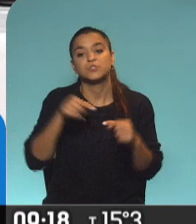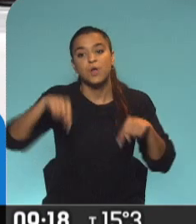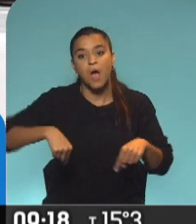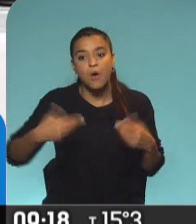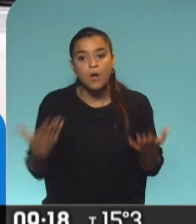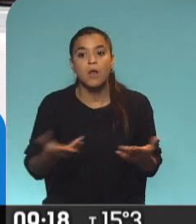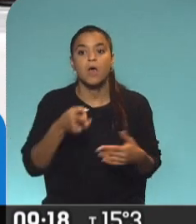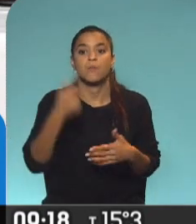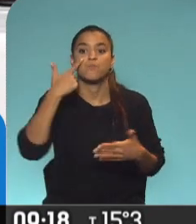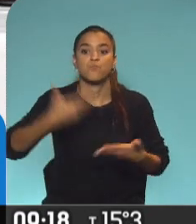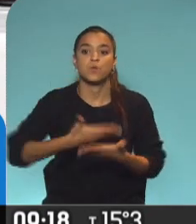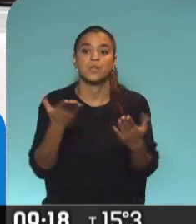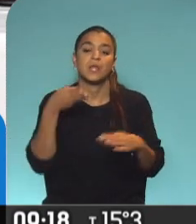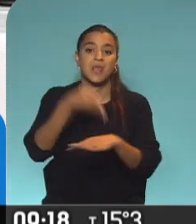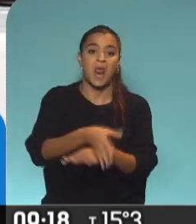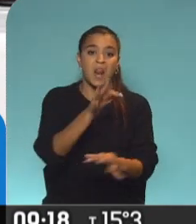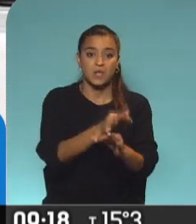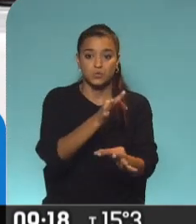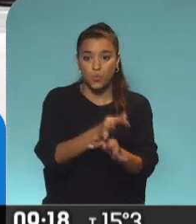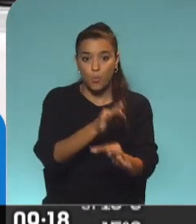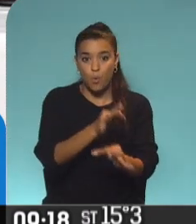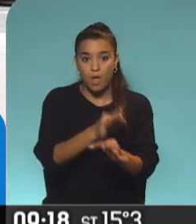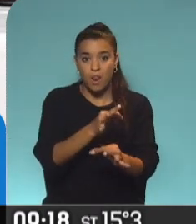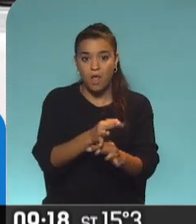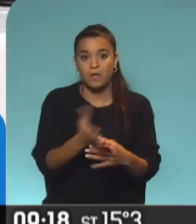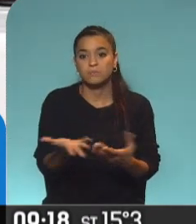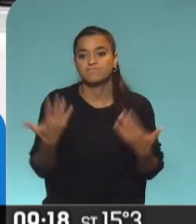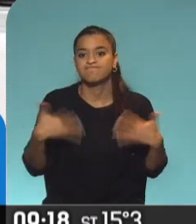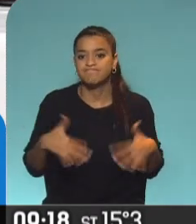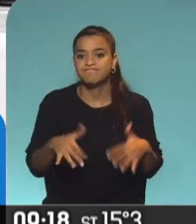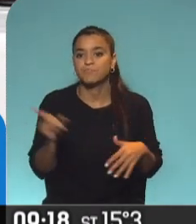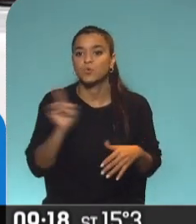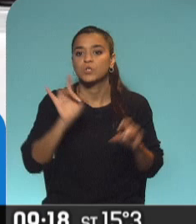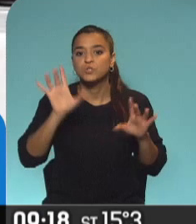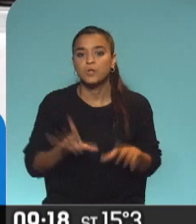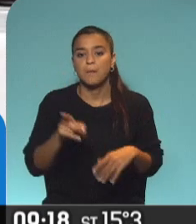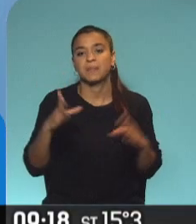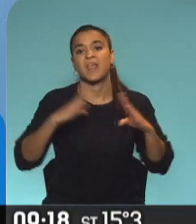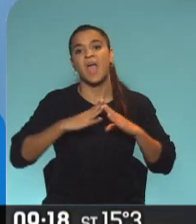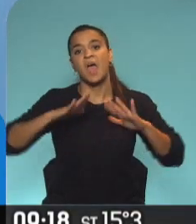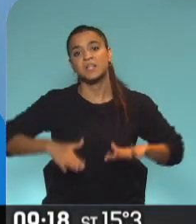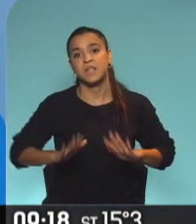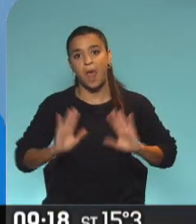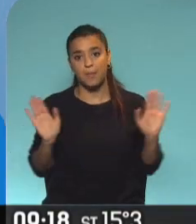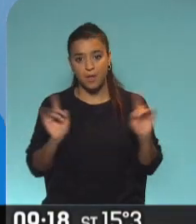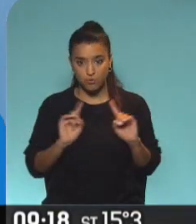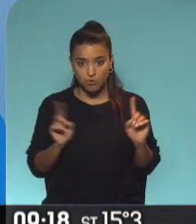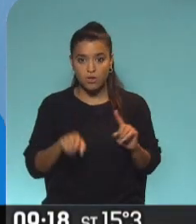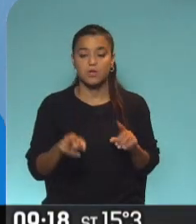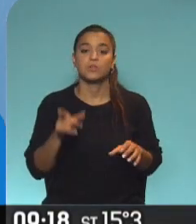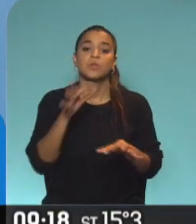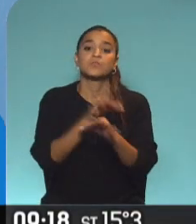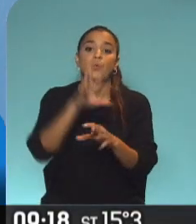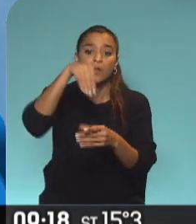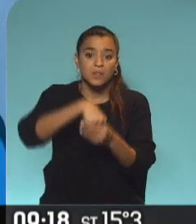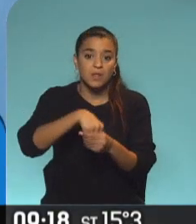atravesamos puso de manifiesto que ir a la escuela es más que solamente estar en casa. Lo que sucede en la escuela